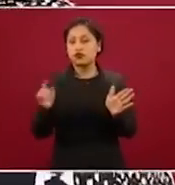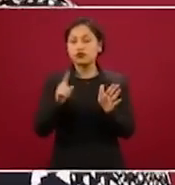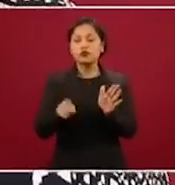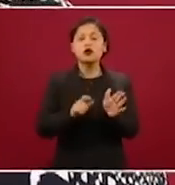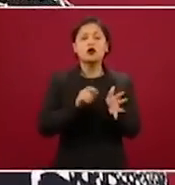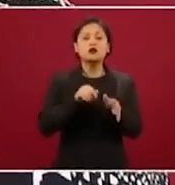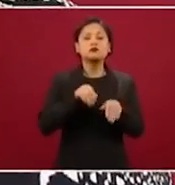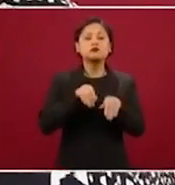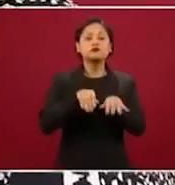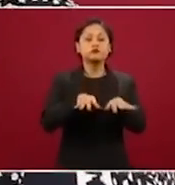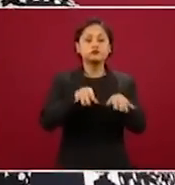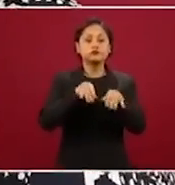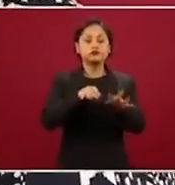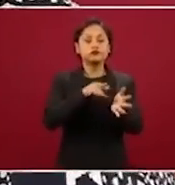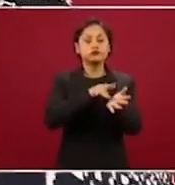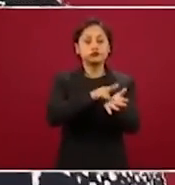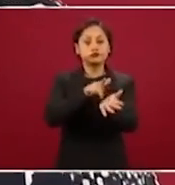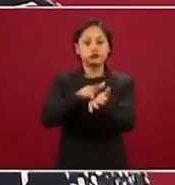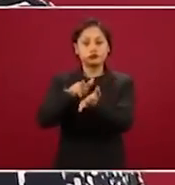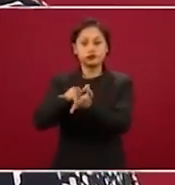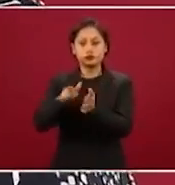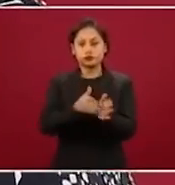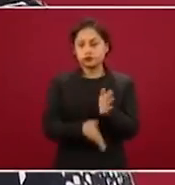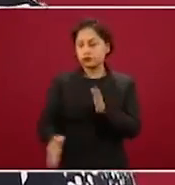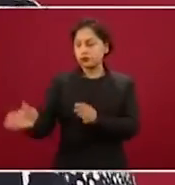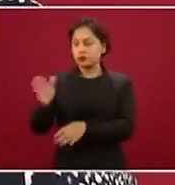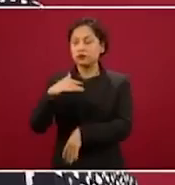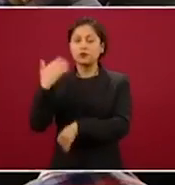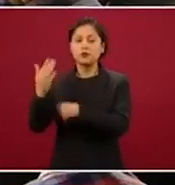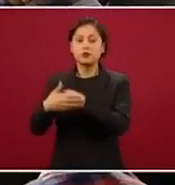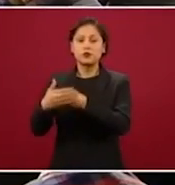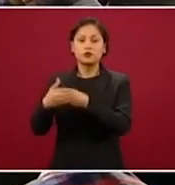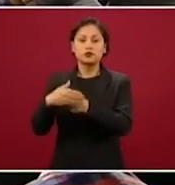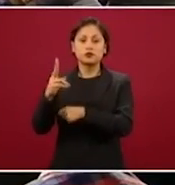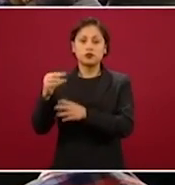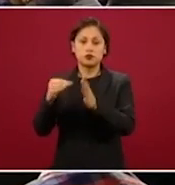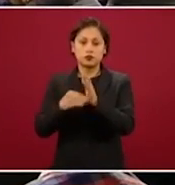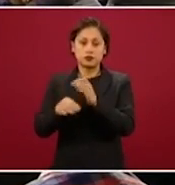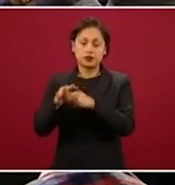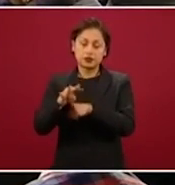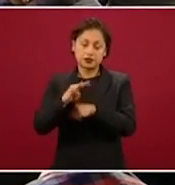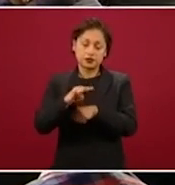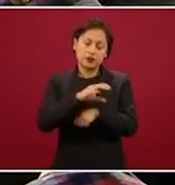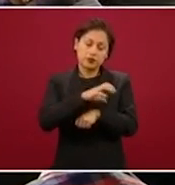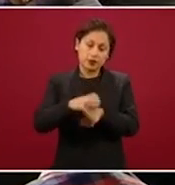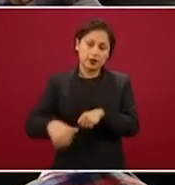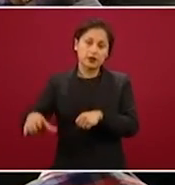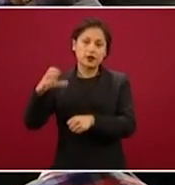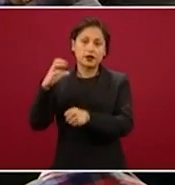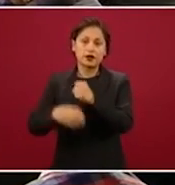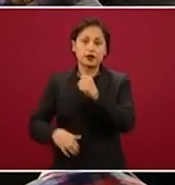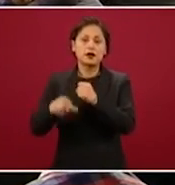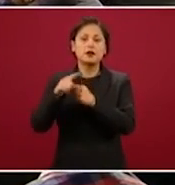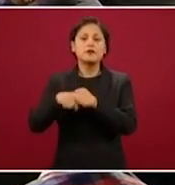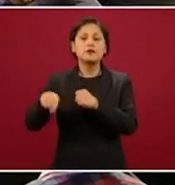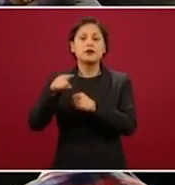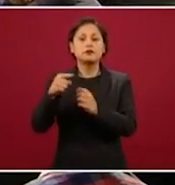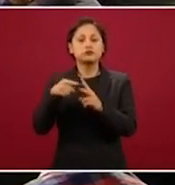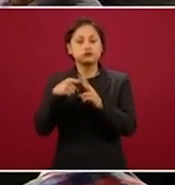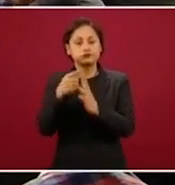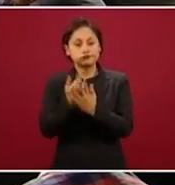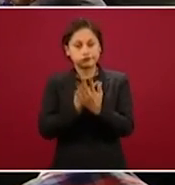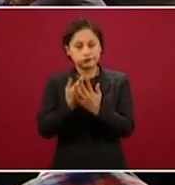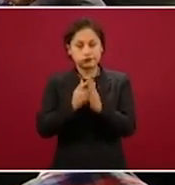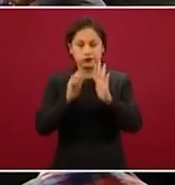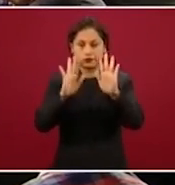cuando cerremos 19. 63% no es una tasa baja por tratarse de este primer crédito